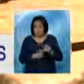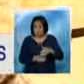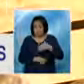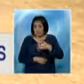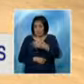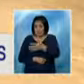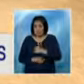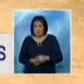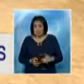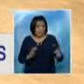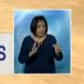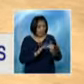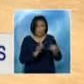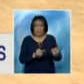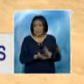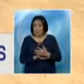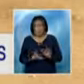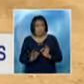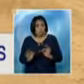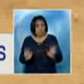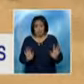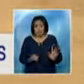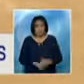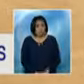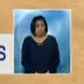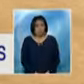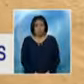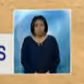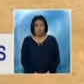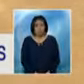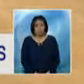días, los albergues ya no estarán más.